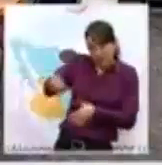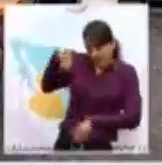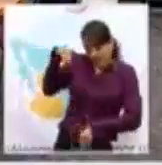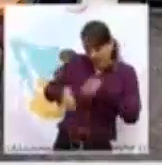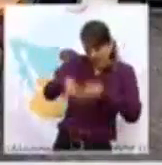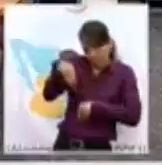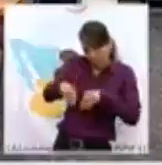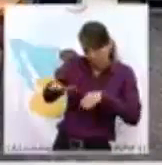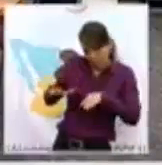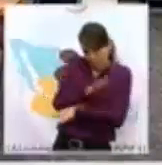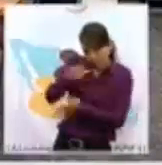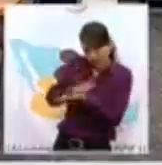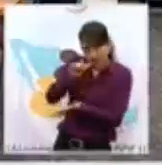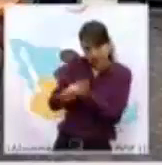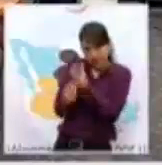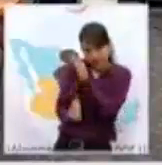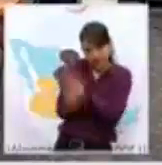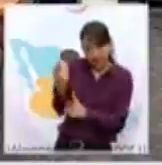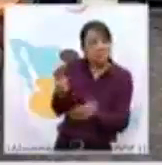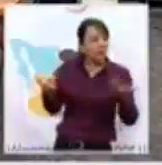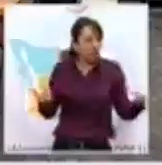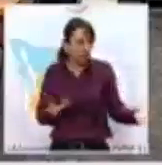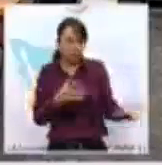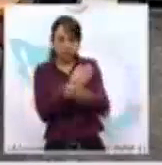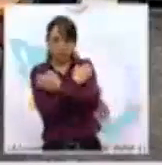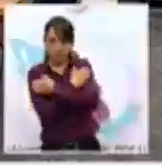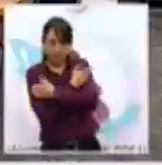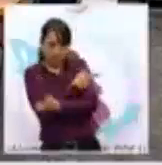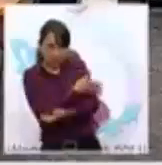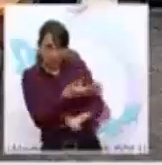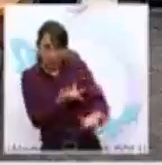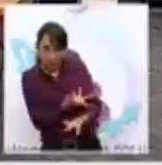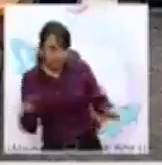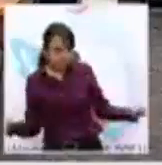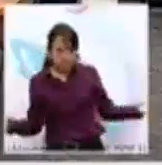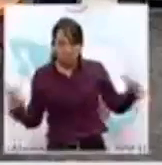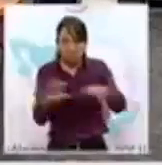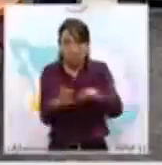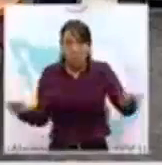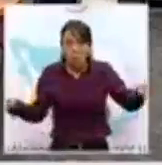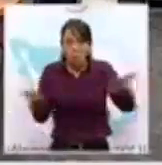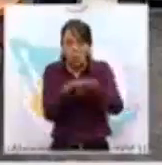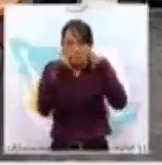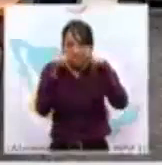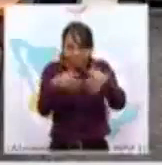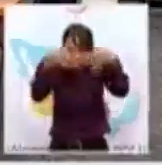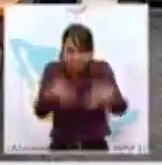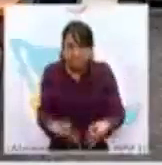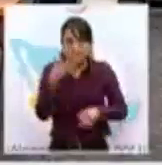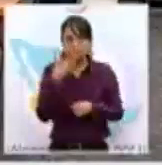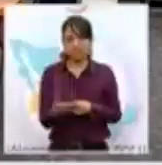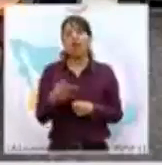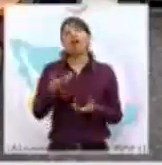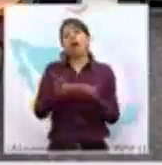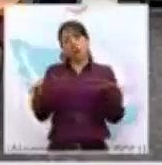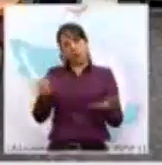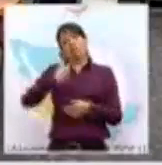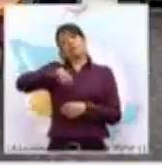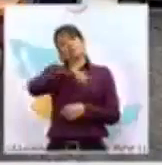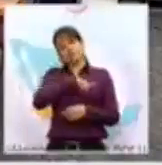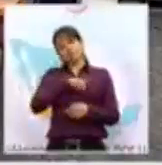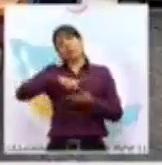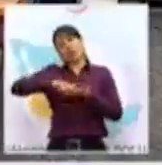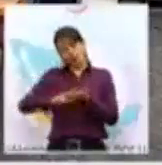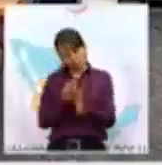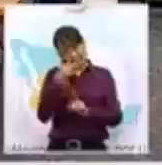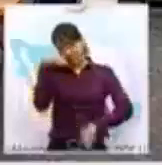haciendo, y digo estamos porque estoy como secretario técnico del Gabinete México Incluyente, en el rediseño del programa Oportunidades. Empezamos a